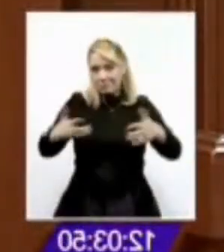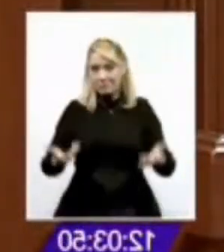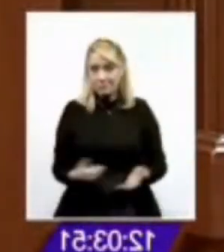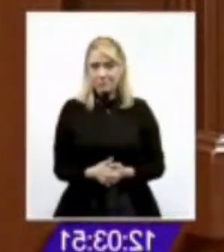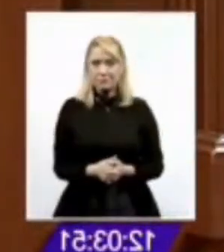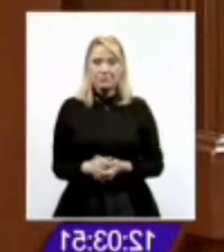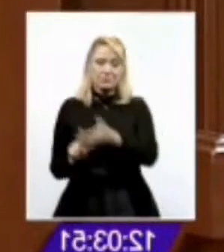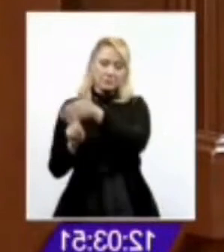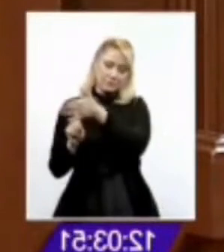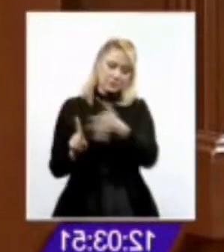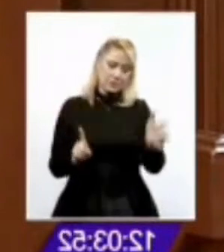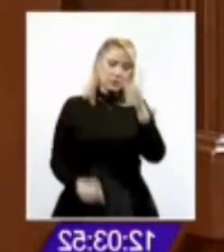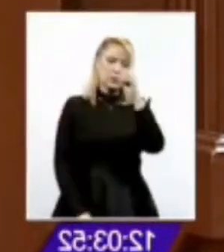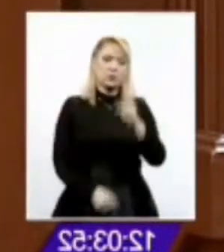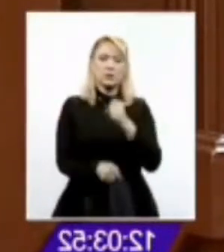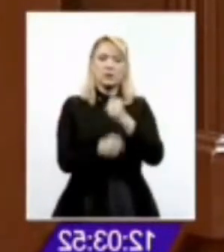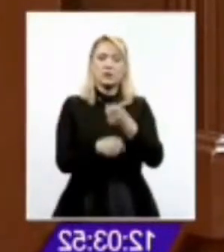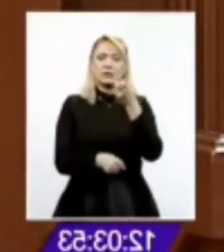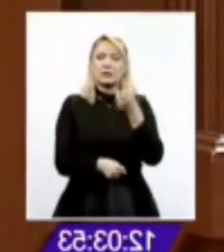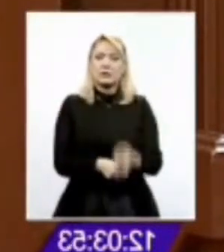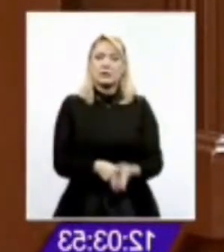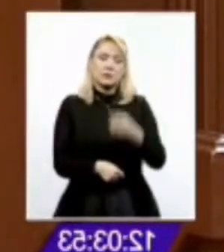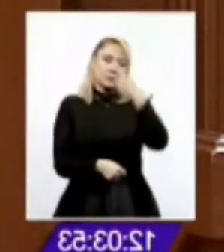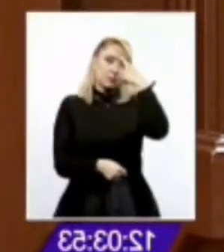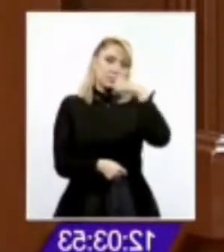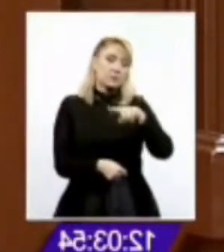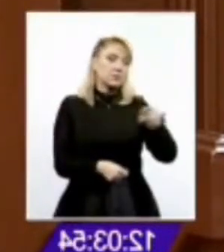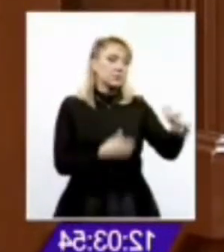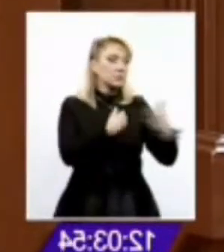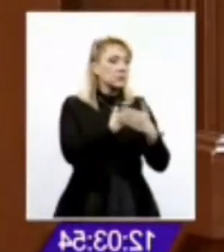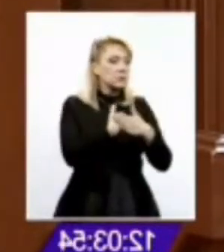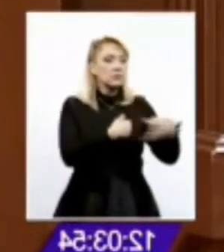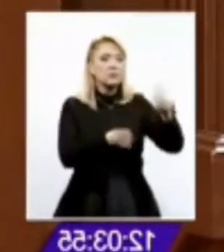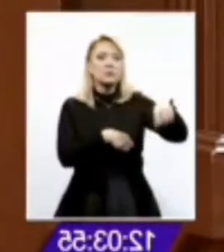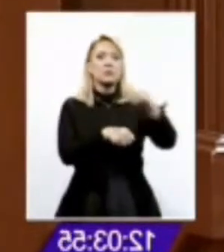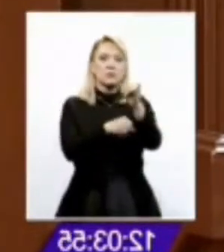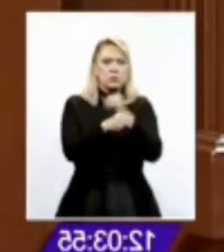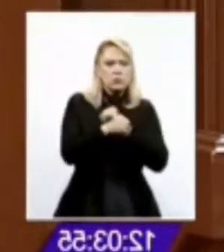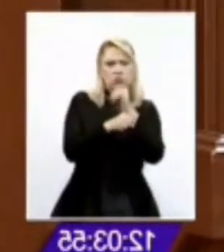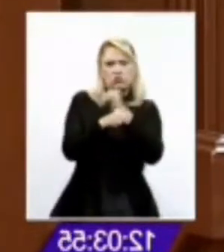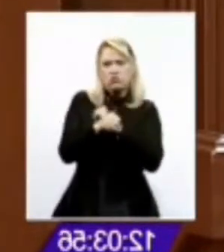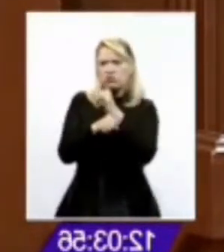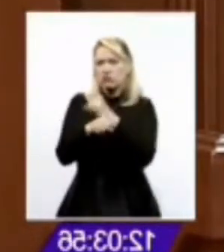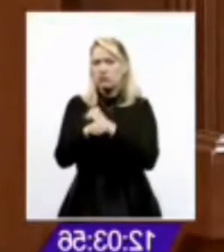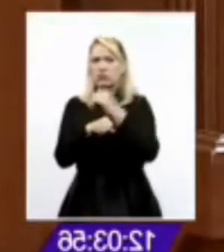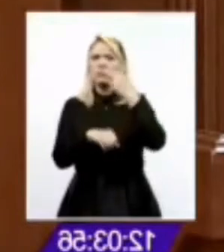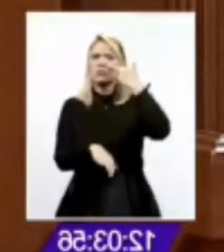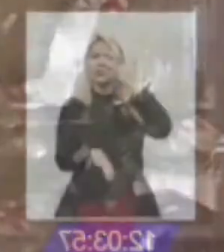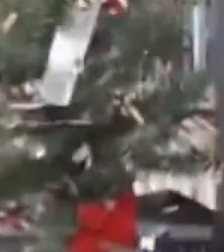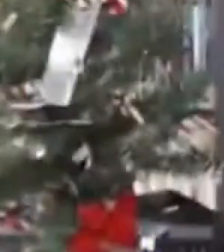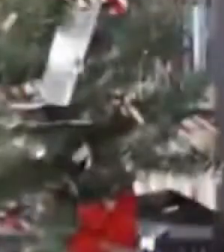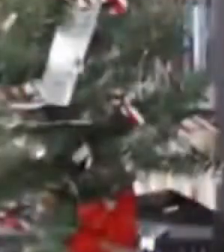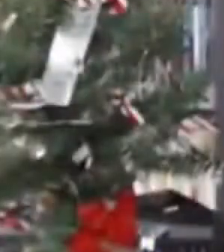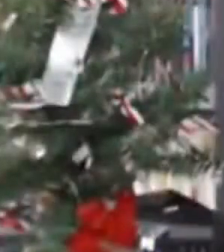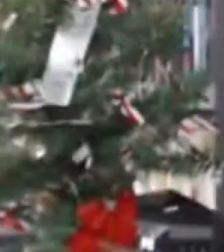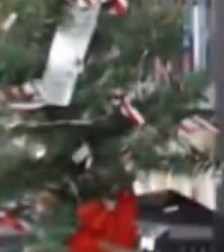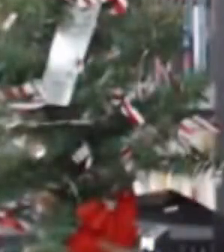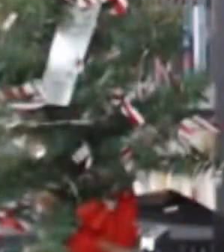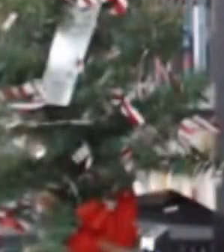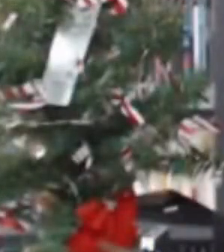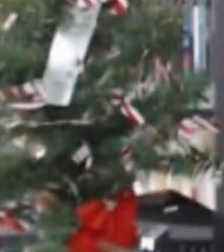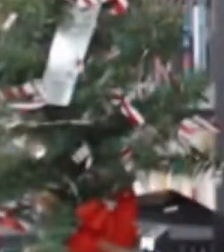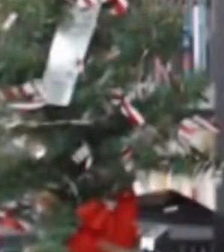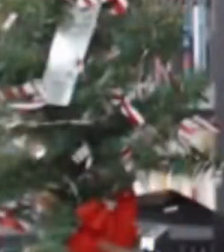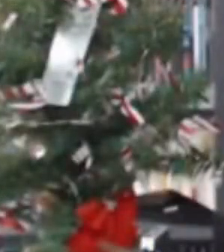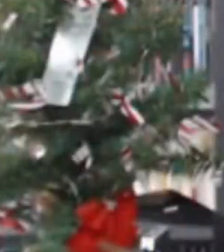pone en la picota. Simple y sencillamente Norma Piña está fingiendo dirigir una Suprema Corte de